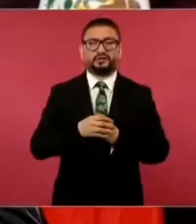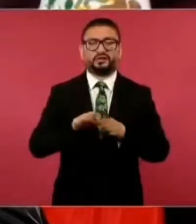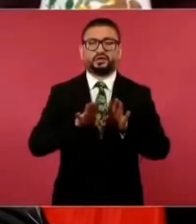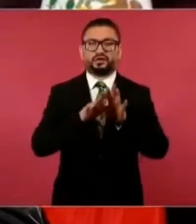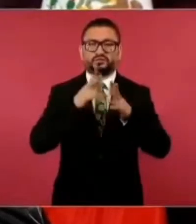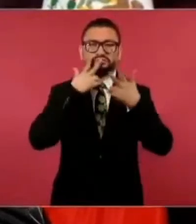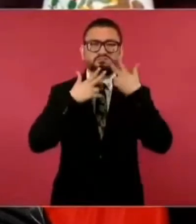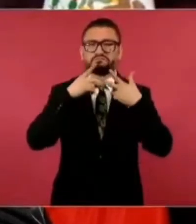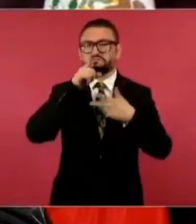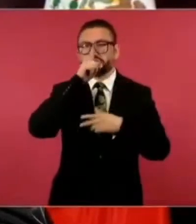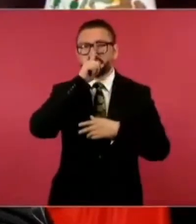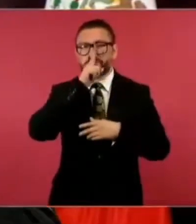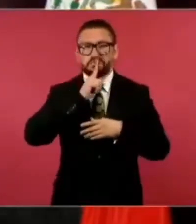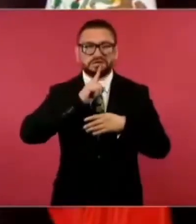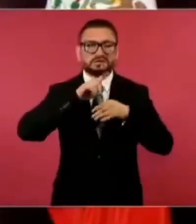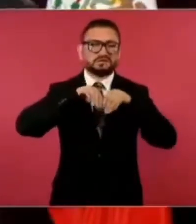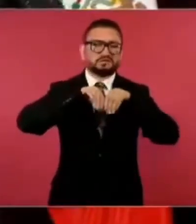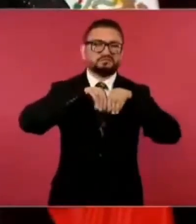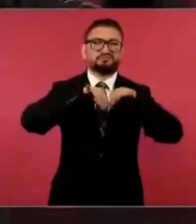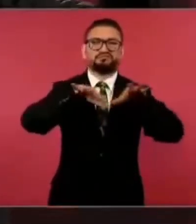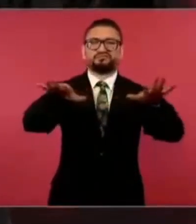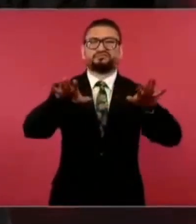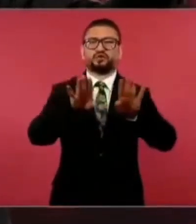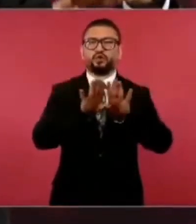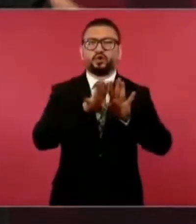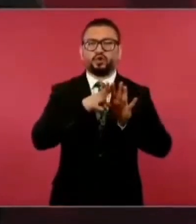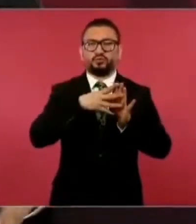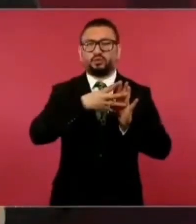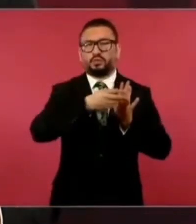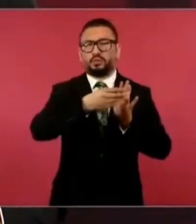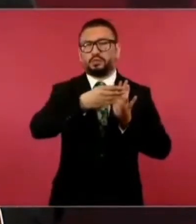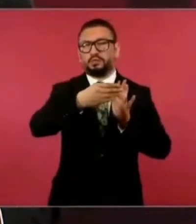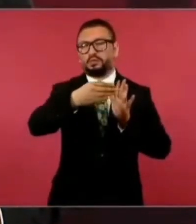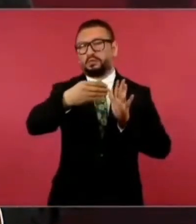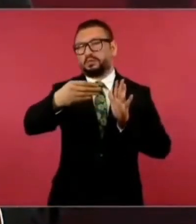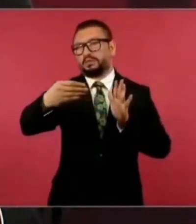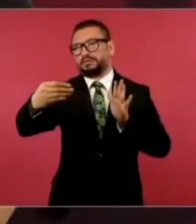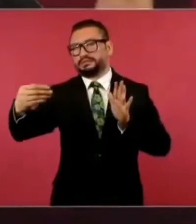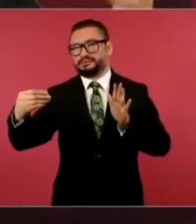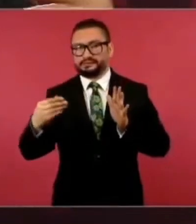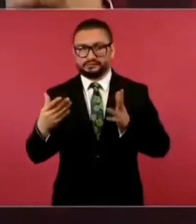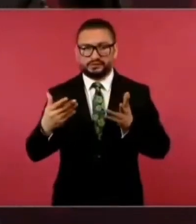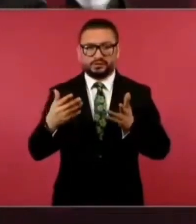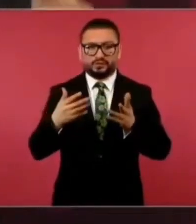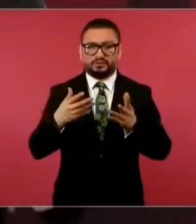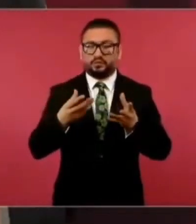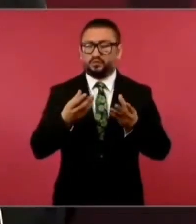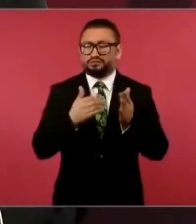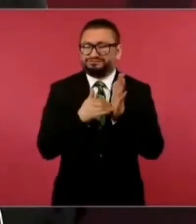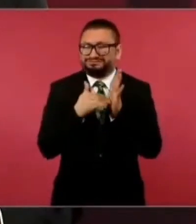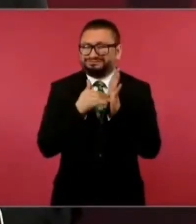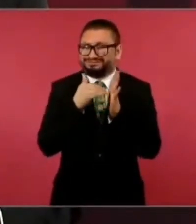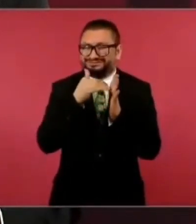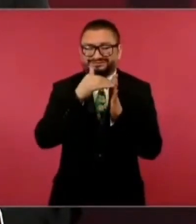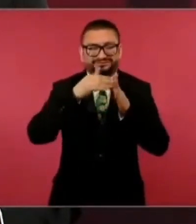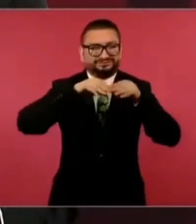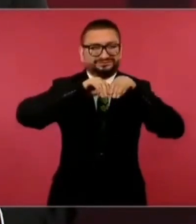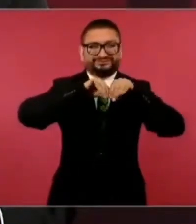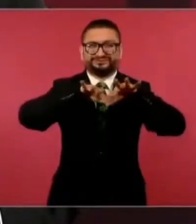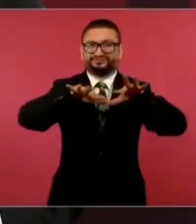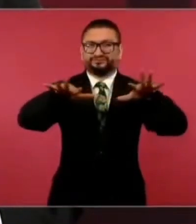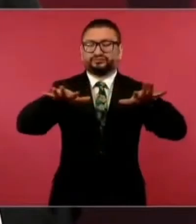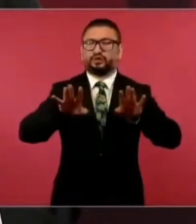mentiras, o cómo reproducen mentiras, pero por millones, con